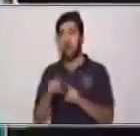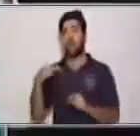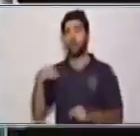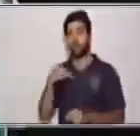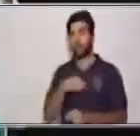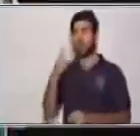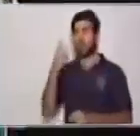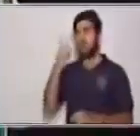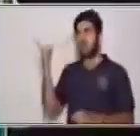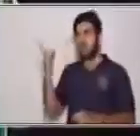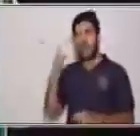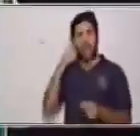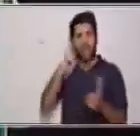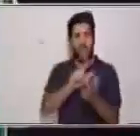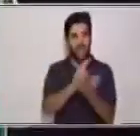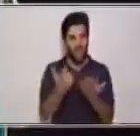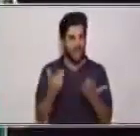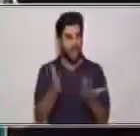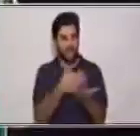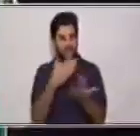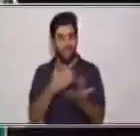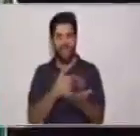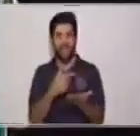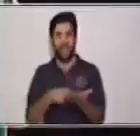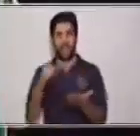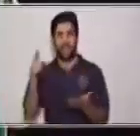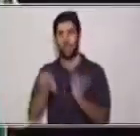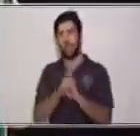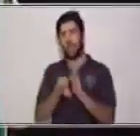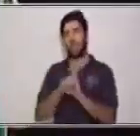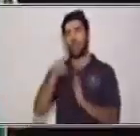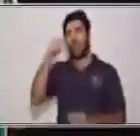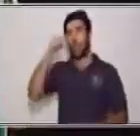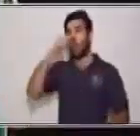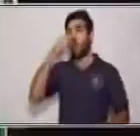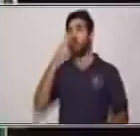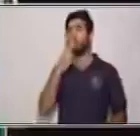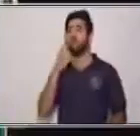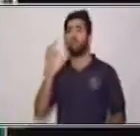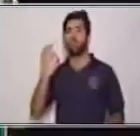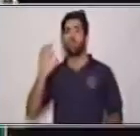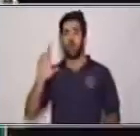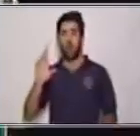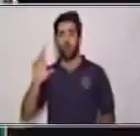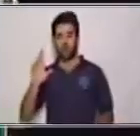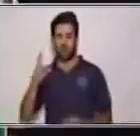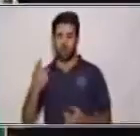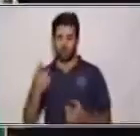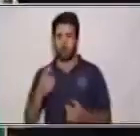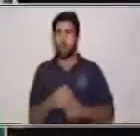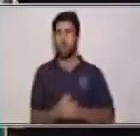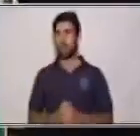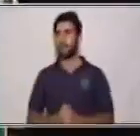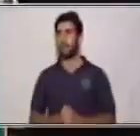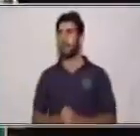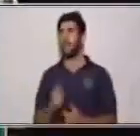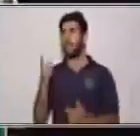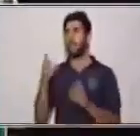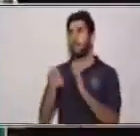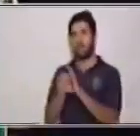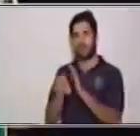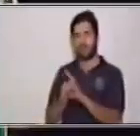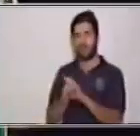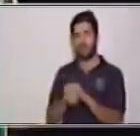mucho en nuestros cómics. Por eso te van a sonar parecidos o familiares los dioses que te voy a mencionar. Y se refiere mucho a